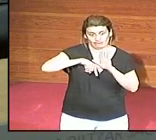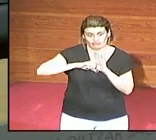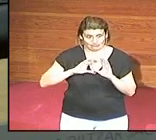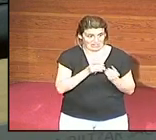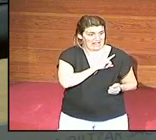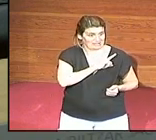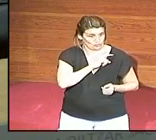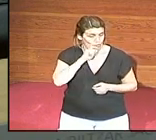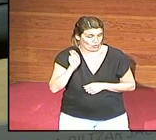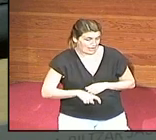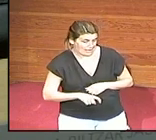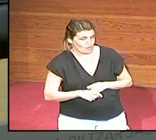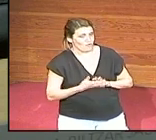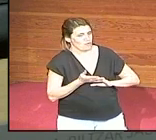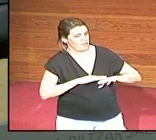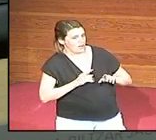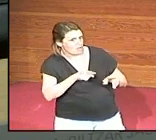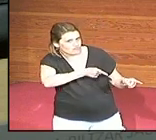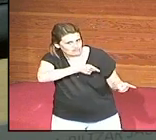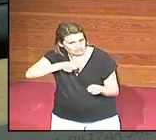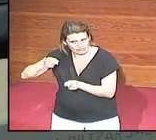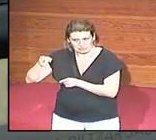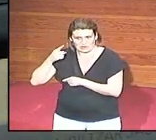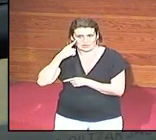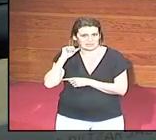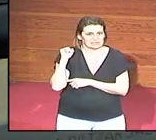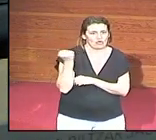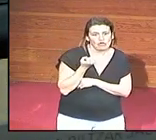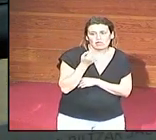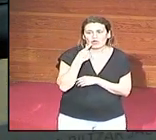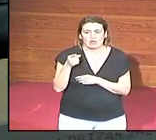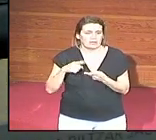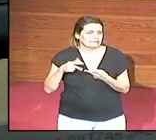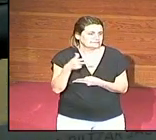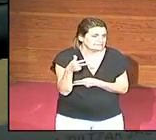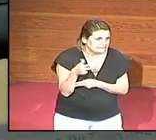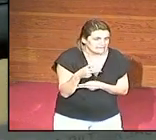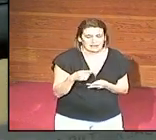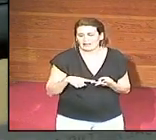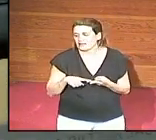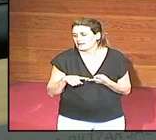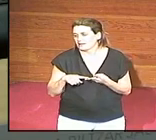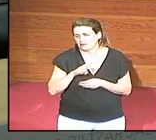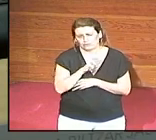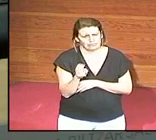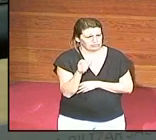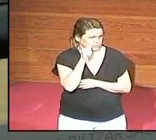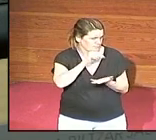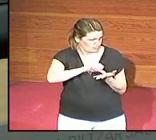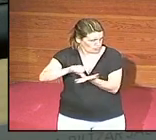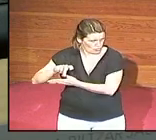ucraniano, milicias ucranianas, para combatir al que les está jodiendo en Georgia, en Chechenia y en tantos y tantos otros